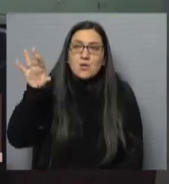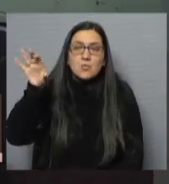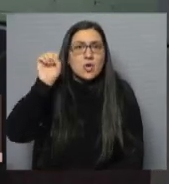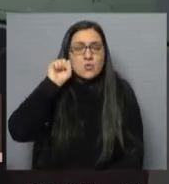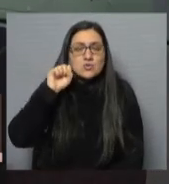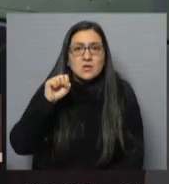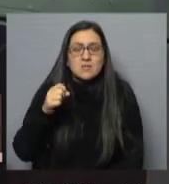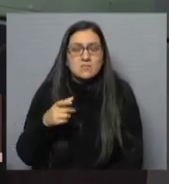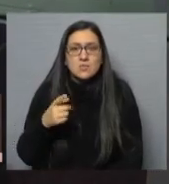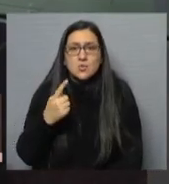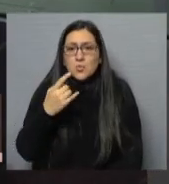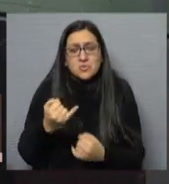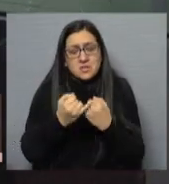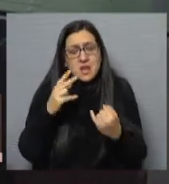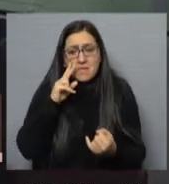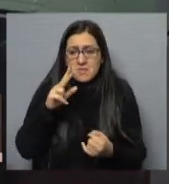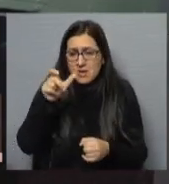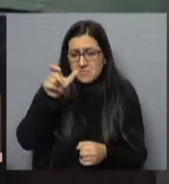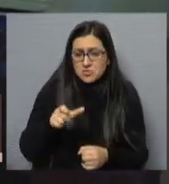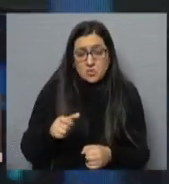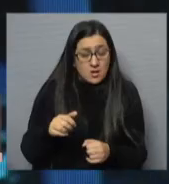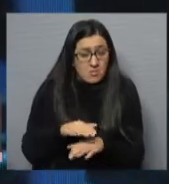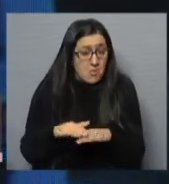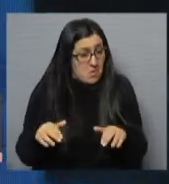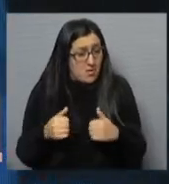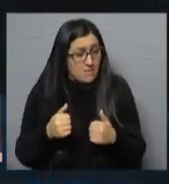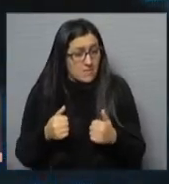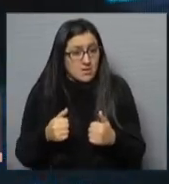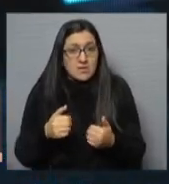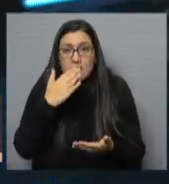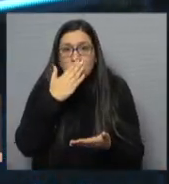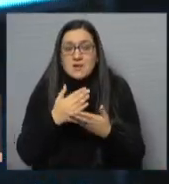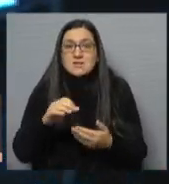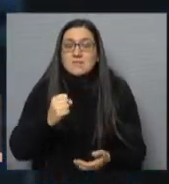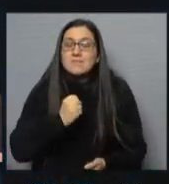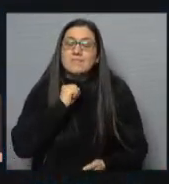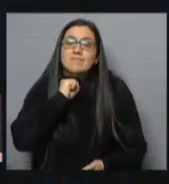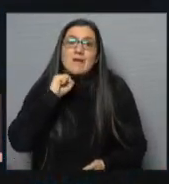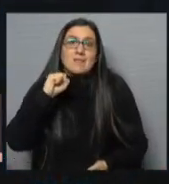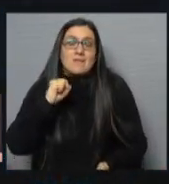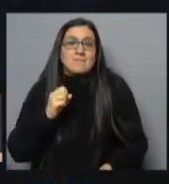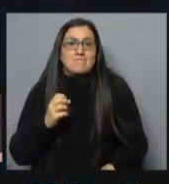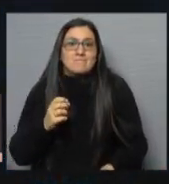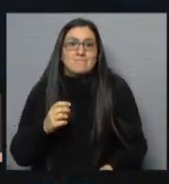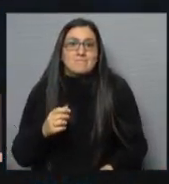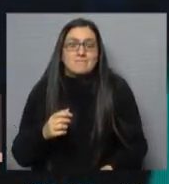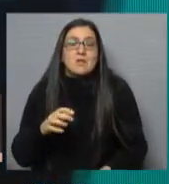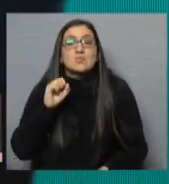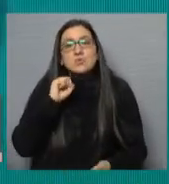a la persona, como siempre, y sin embargo termina quitándose la vida. O sea que el suicidio es